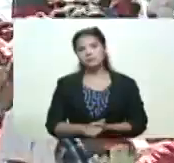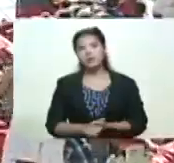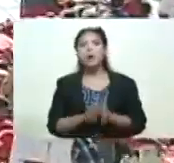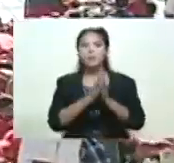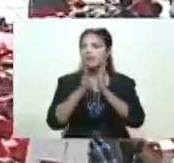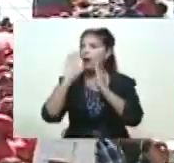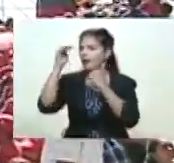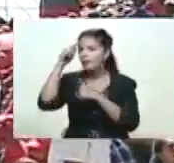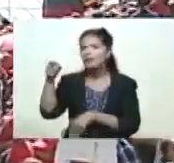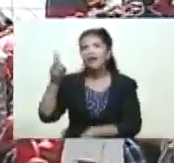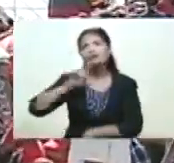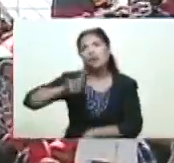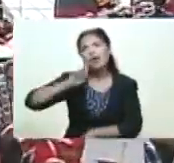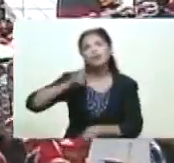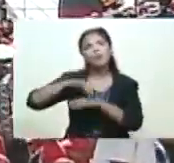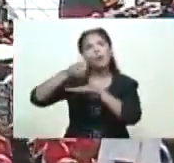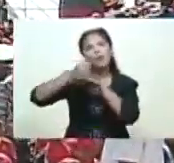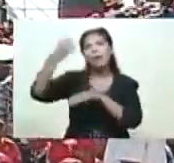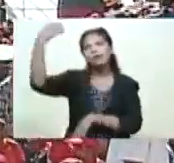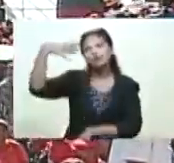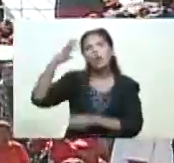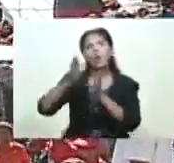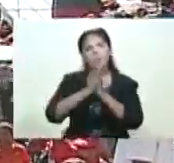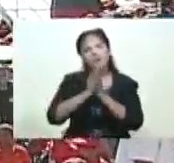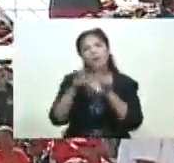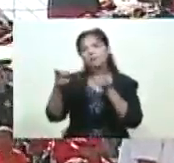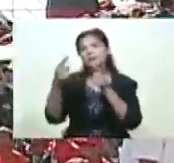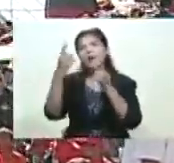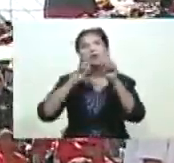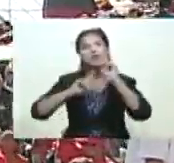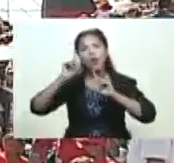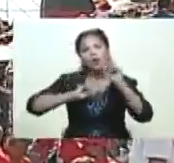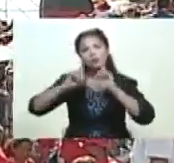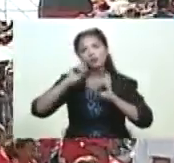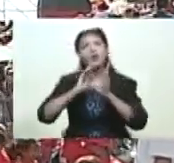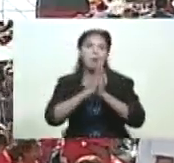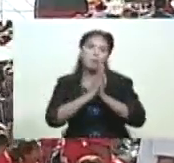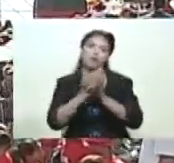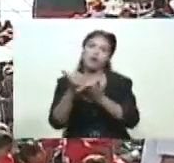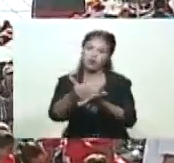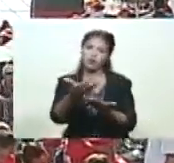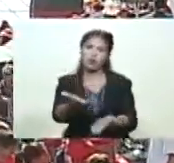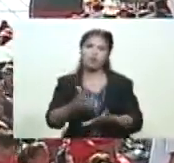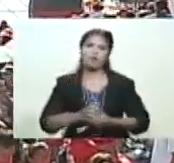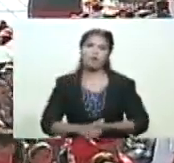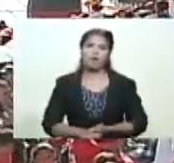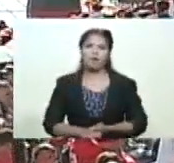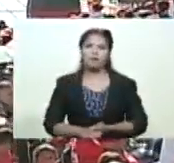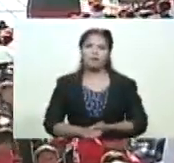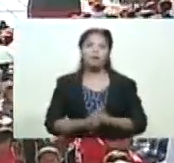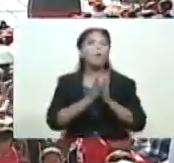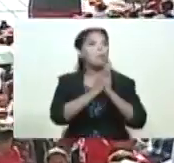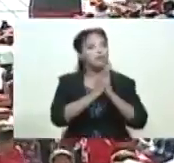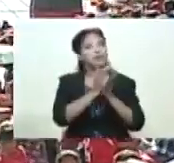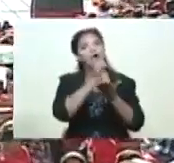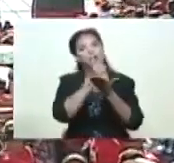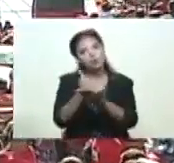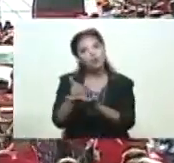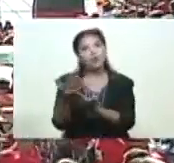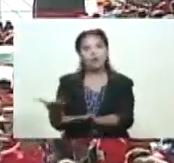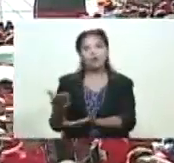Atiéndanla a ella que está llorando por el sol, por favor, mírala, mira cómo llora, por el sol, por favor,